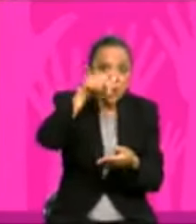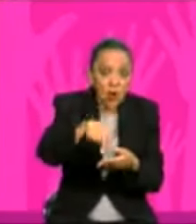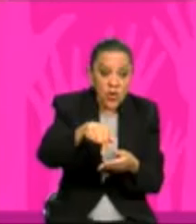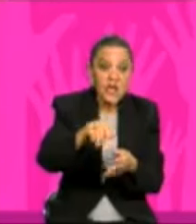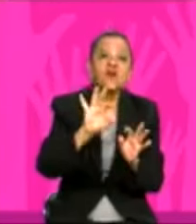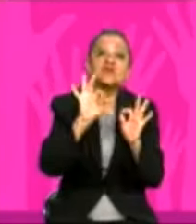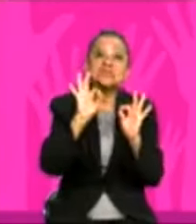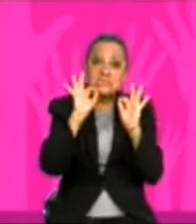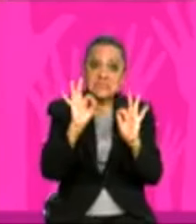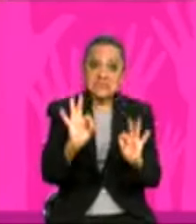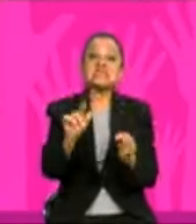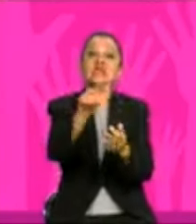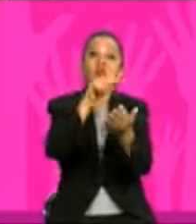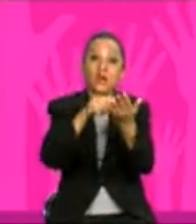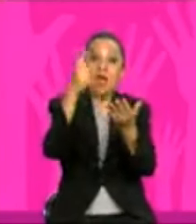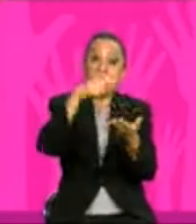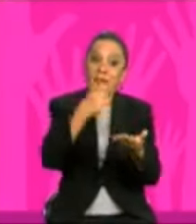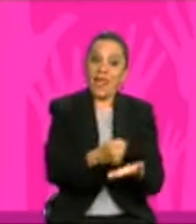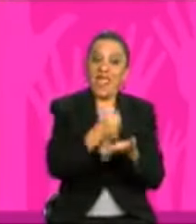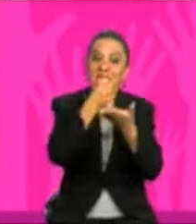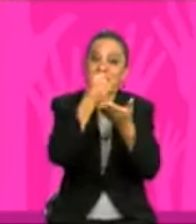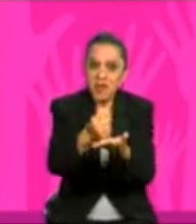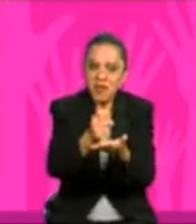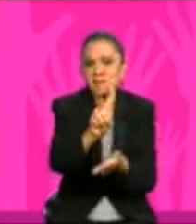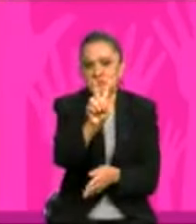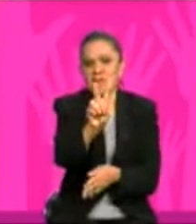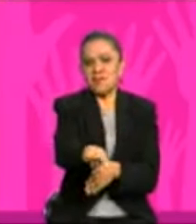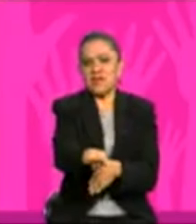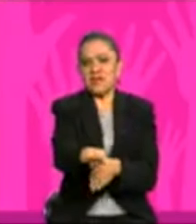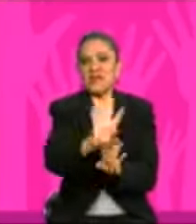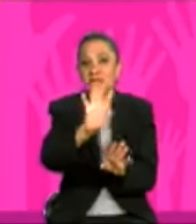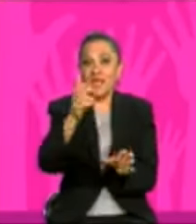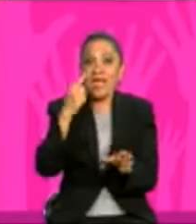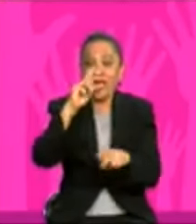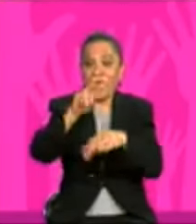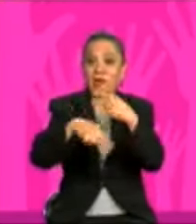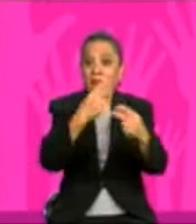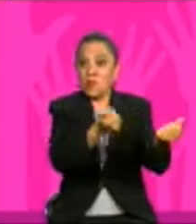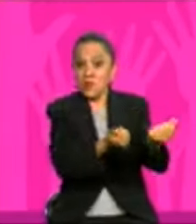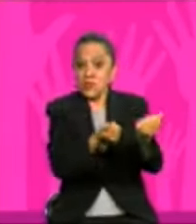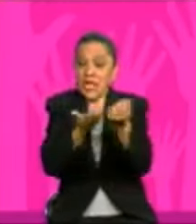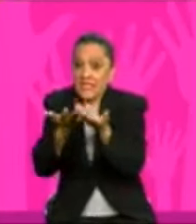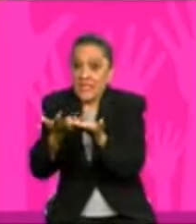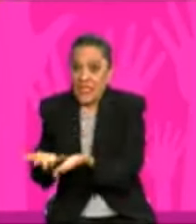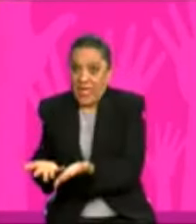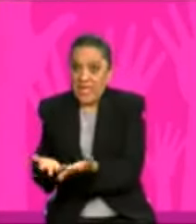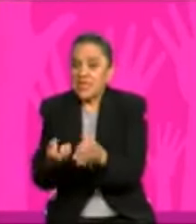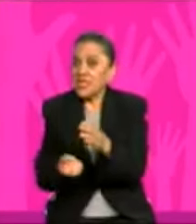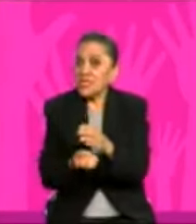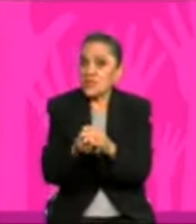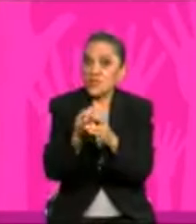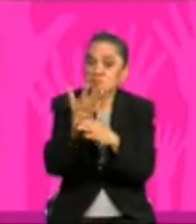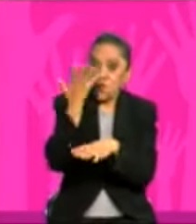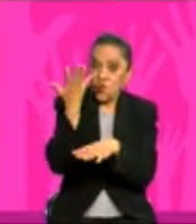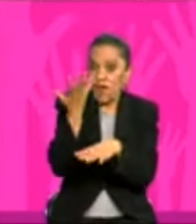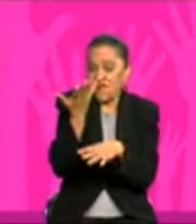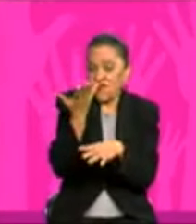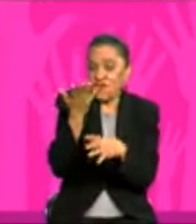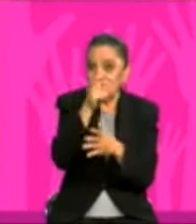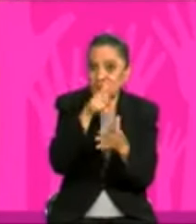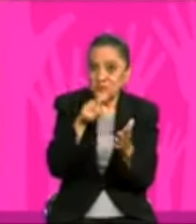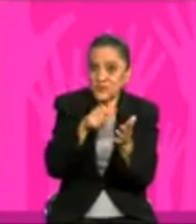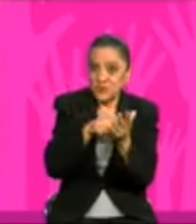para invertir, un espacio de credibilidad. Vamos a traer nearshoring porque aquí en Morelos, con